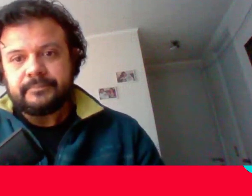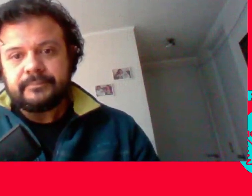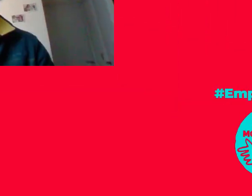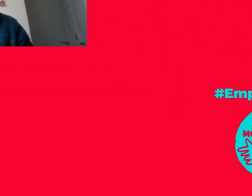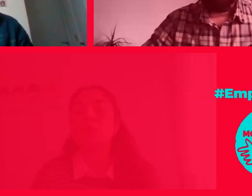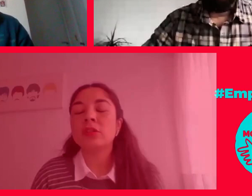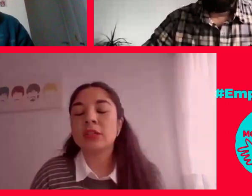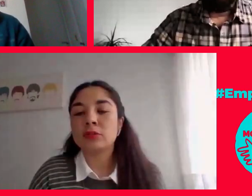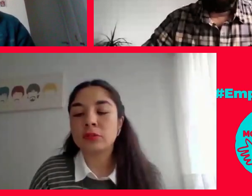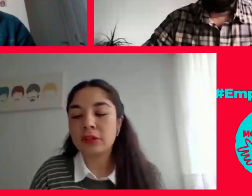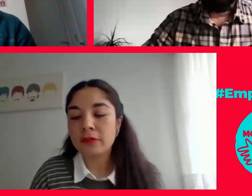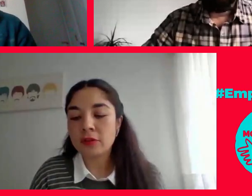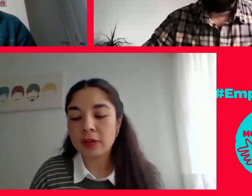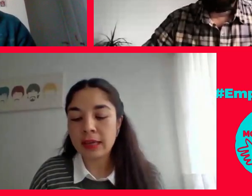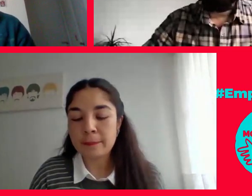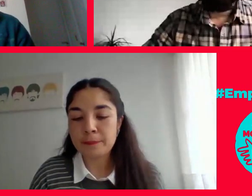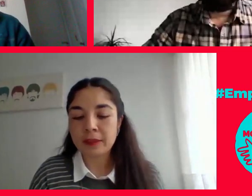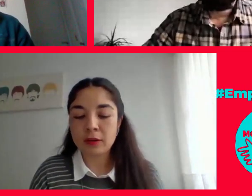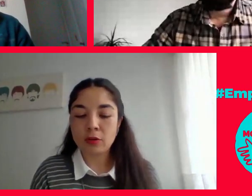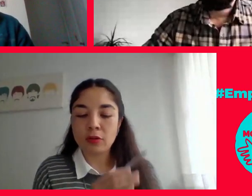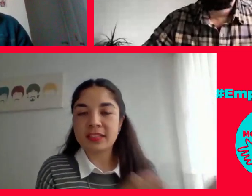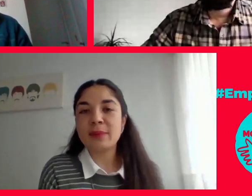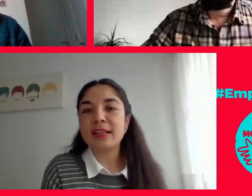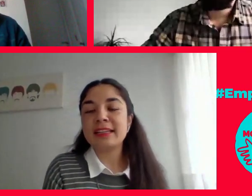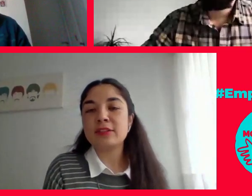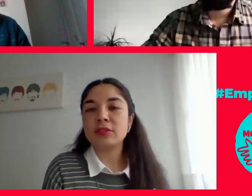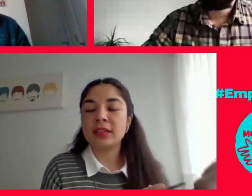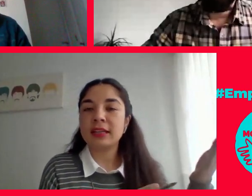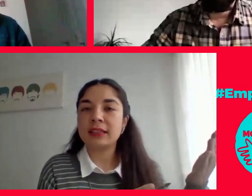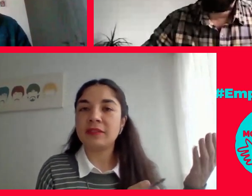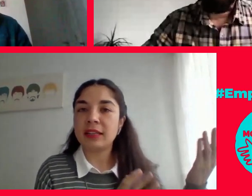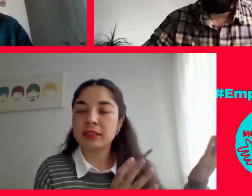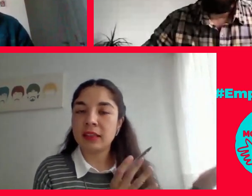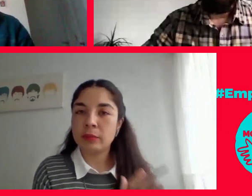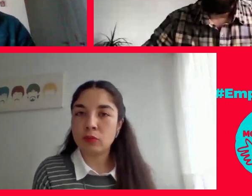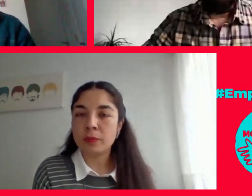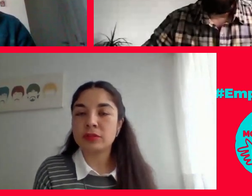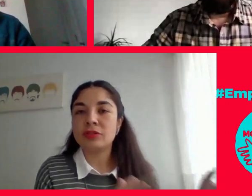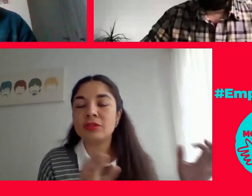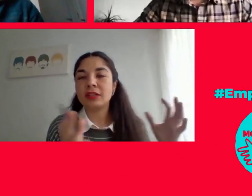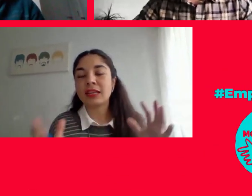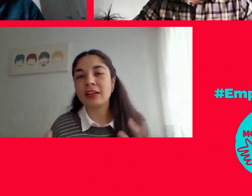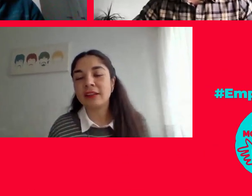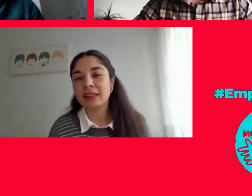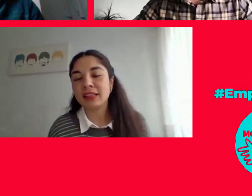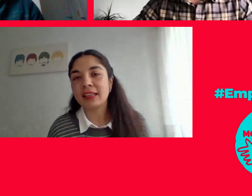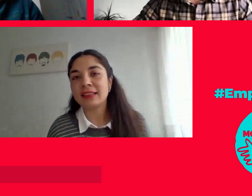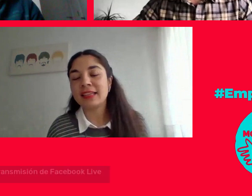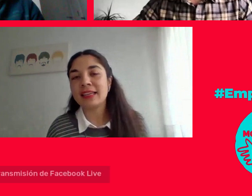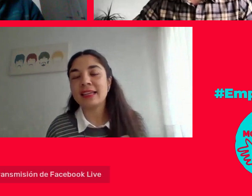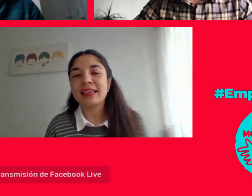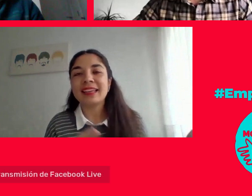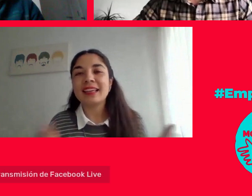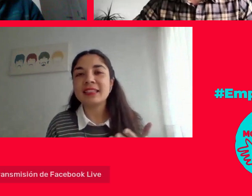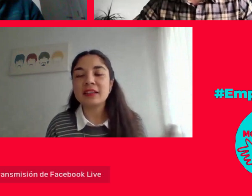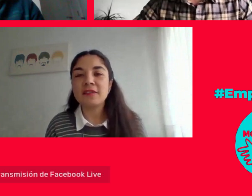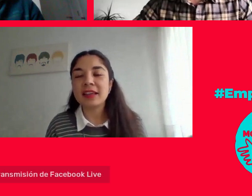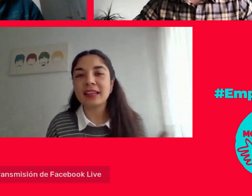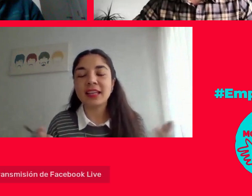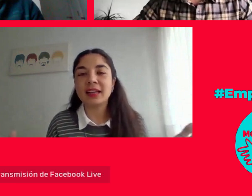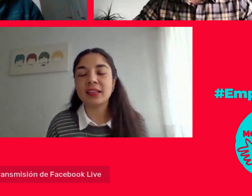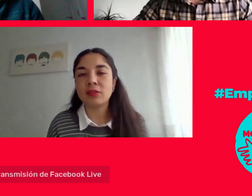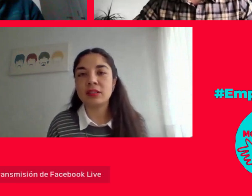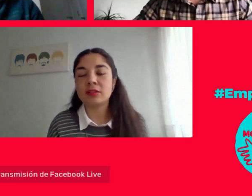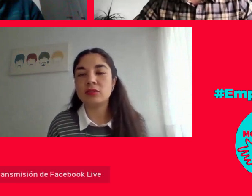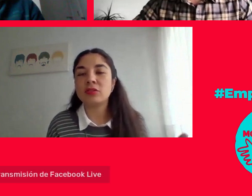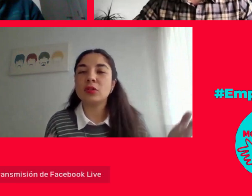Perfecto. Profesor Sotorrifo, lo decíamos al inicio, están estas variantes de preocupación, están las variantes de interés. ¿Qué